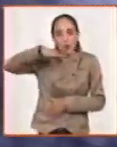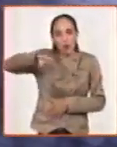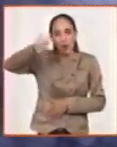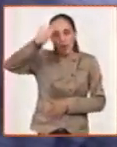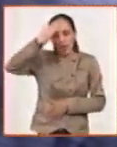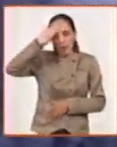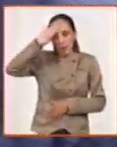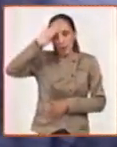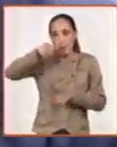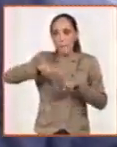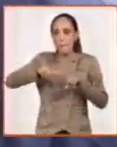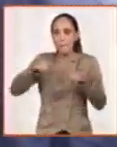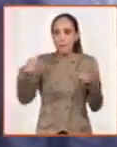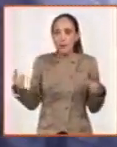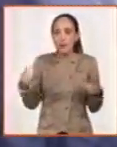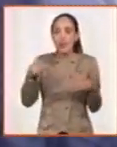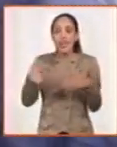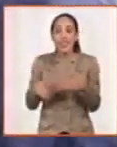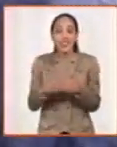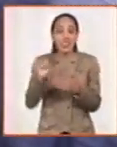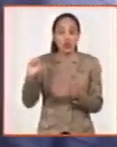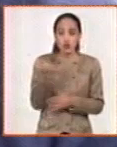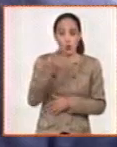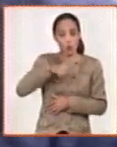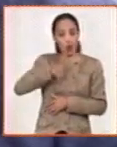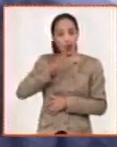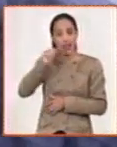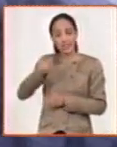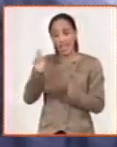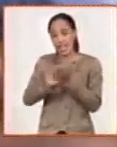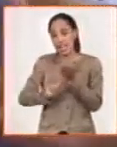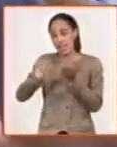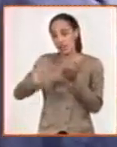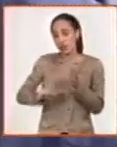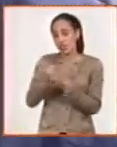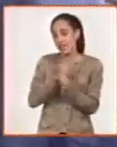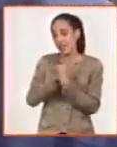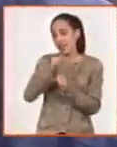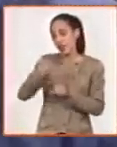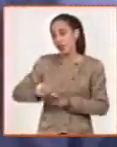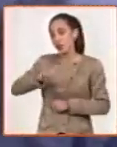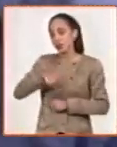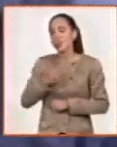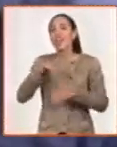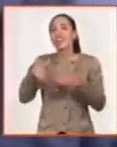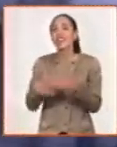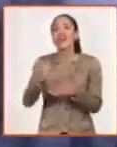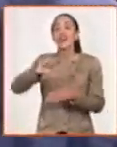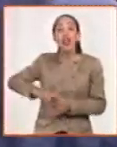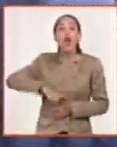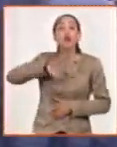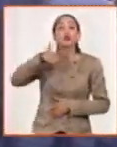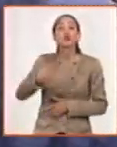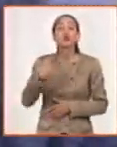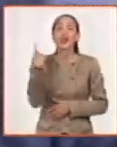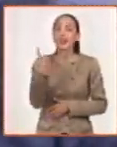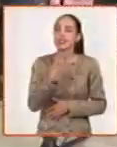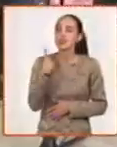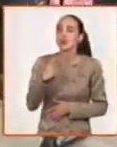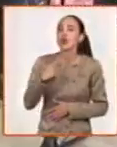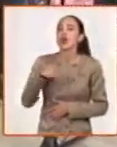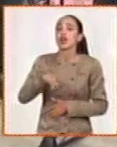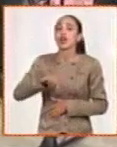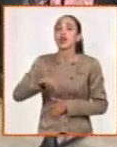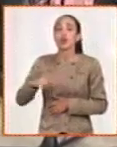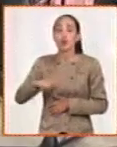al pueblo cubano, porque es el día no solo de los artistas, los escritores, los trabajadores de la cultura, es el día de la cultura nacional, de una cultura de lucha, de resistencia.